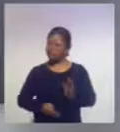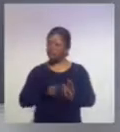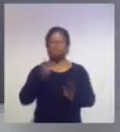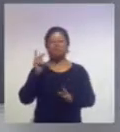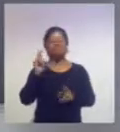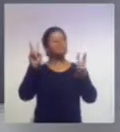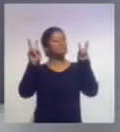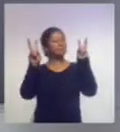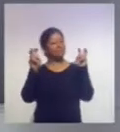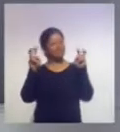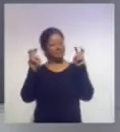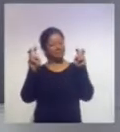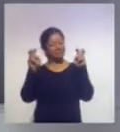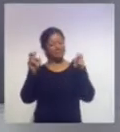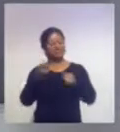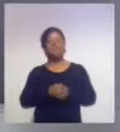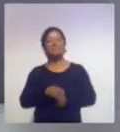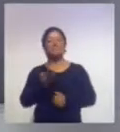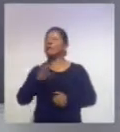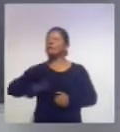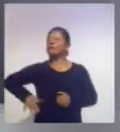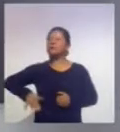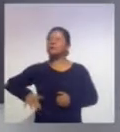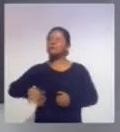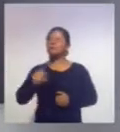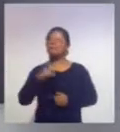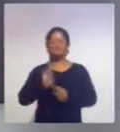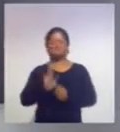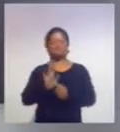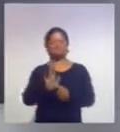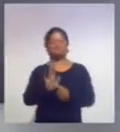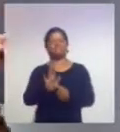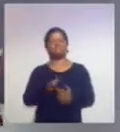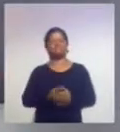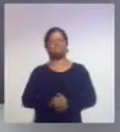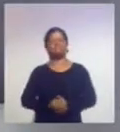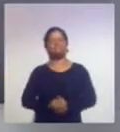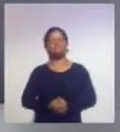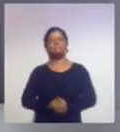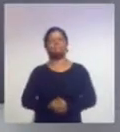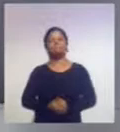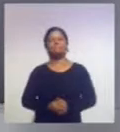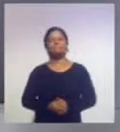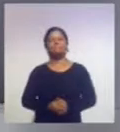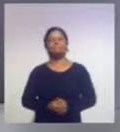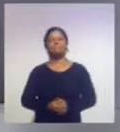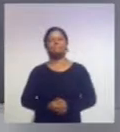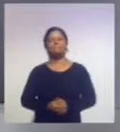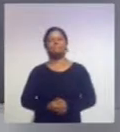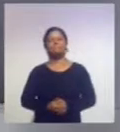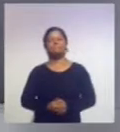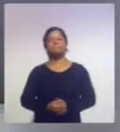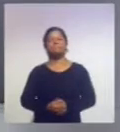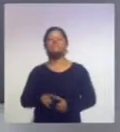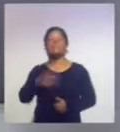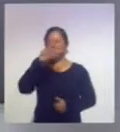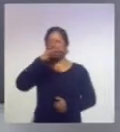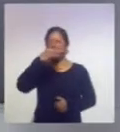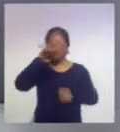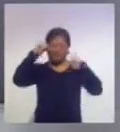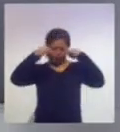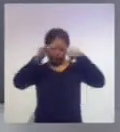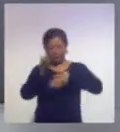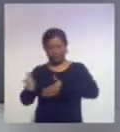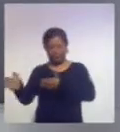el tema que le estábamos presentando antes de ir a la pausa, precisamente que tiene que ver con la Fiesta Brava. El